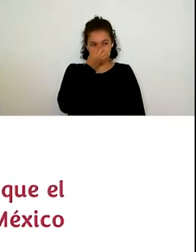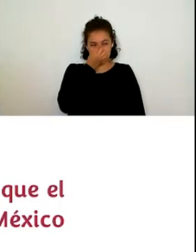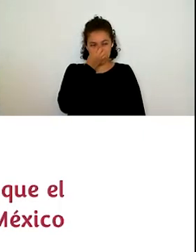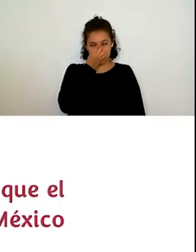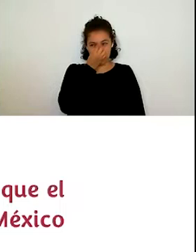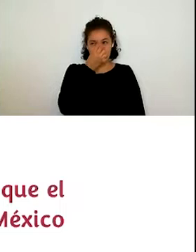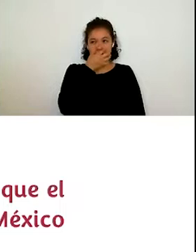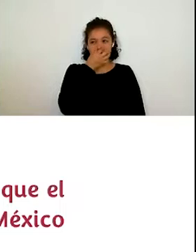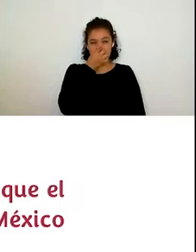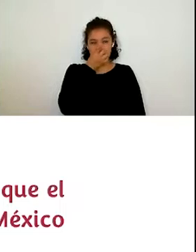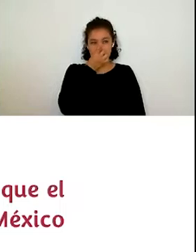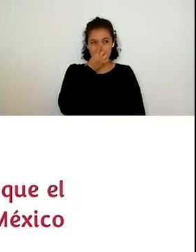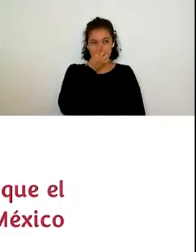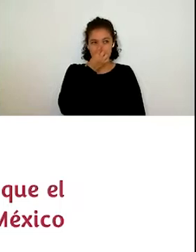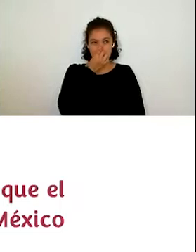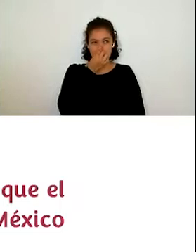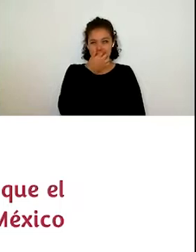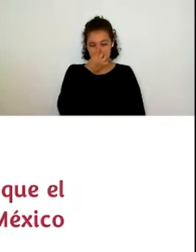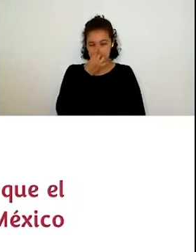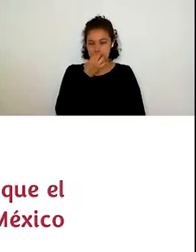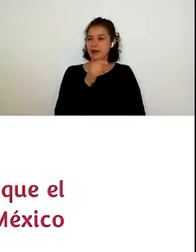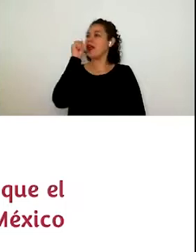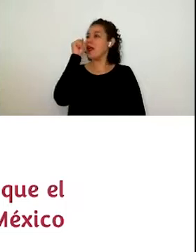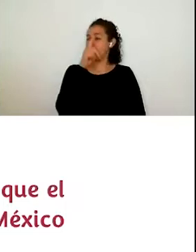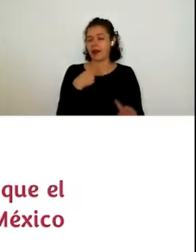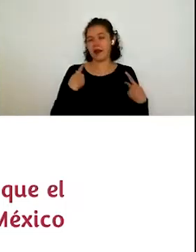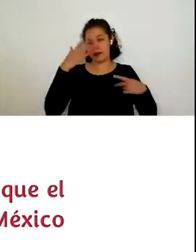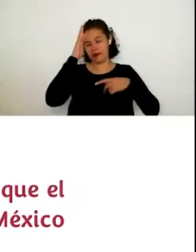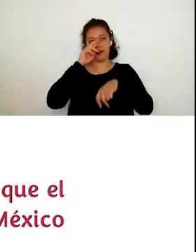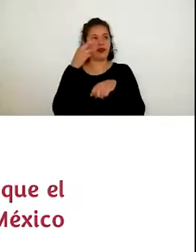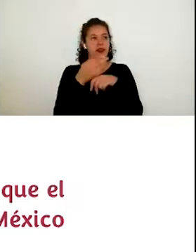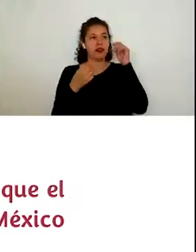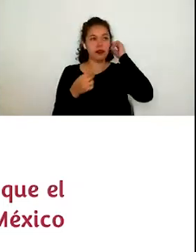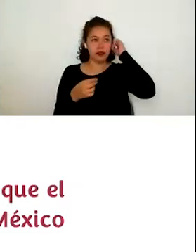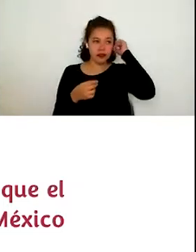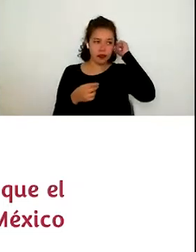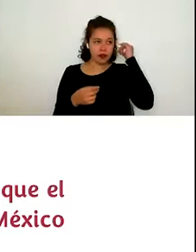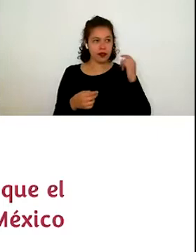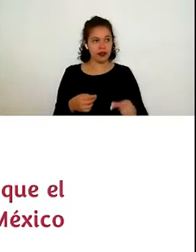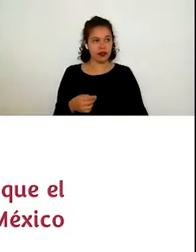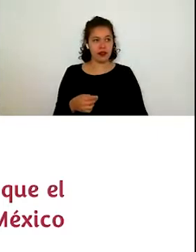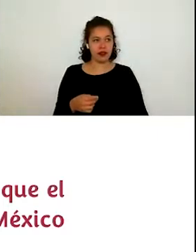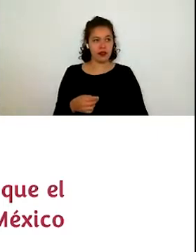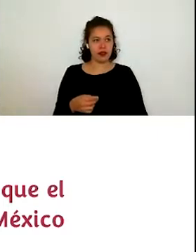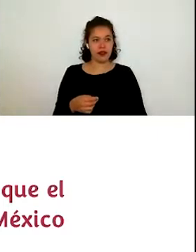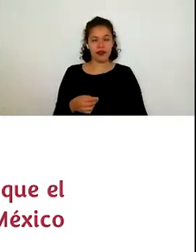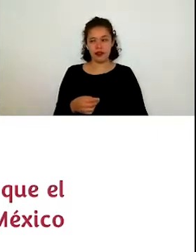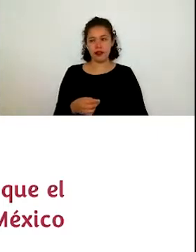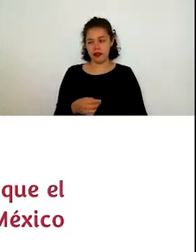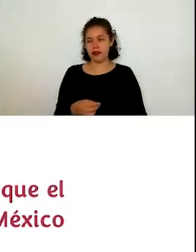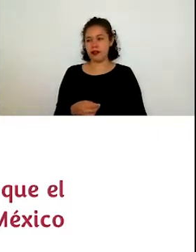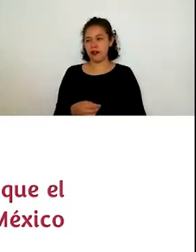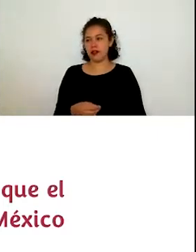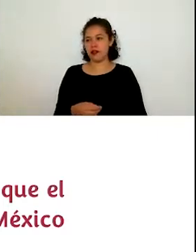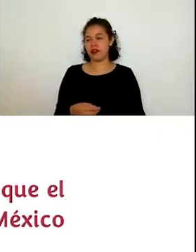También los patronos deben abstenerse de realizar operaciones con bienes que sean propiedad de la